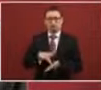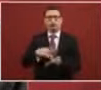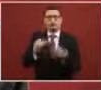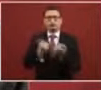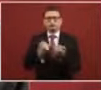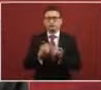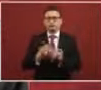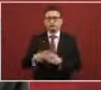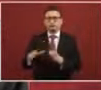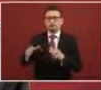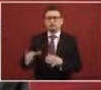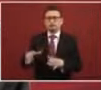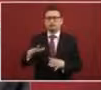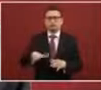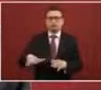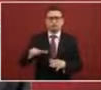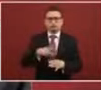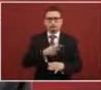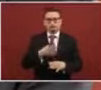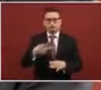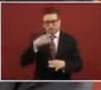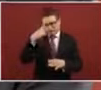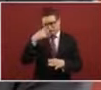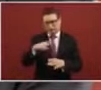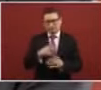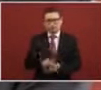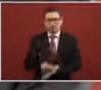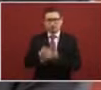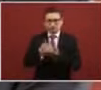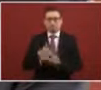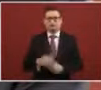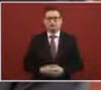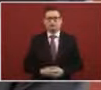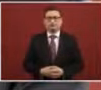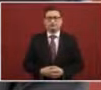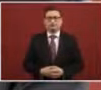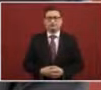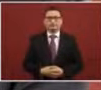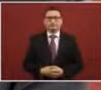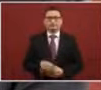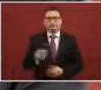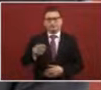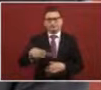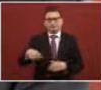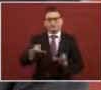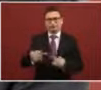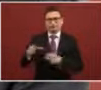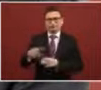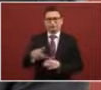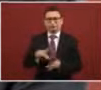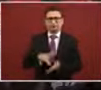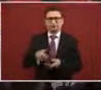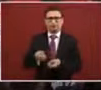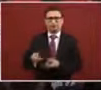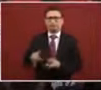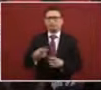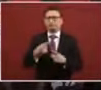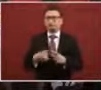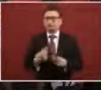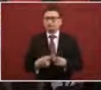pobres de México. ¿Quiénes van a recibir estos apoyos? Dos